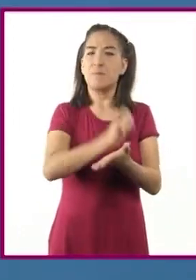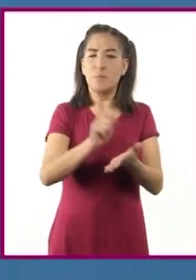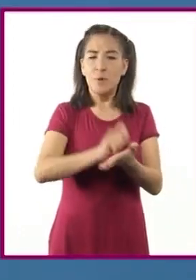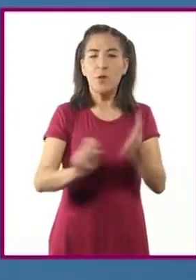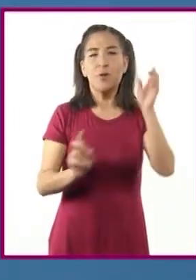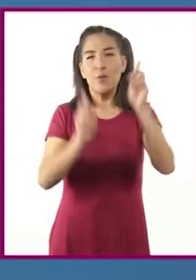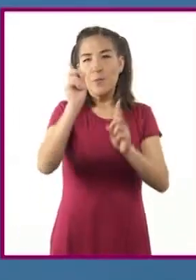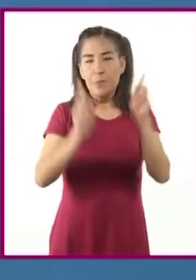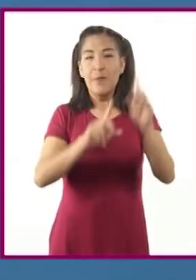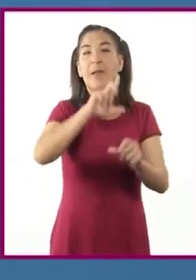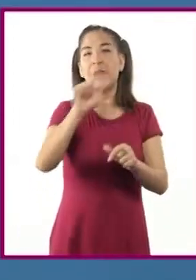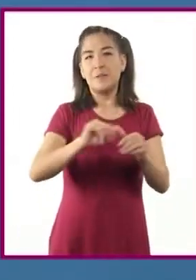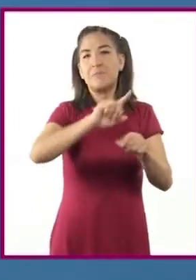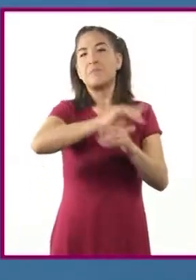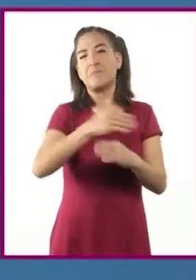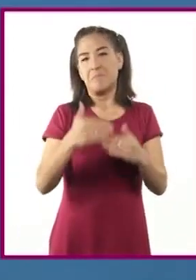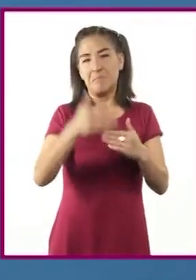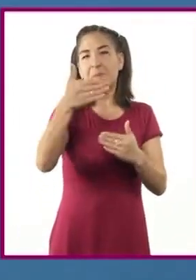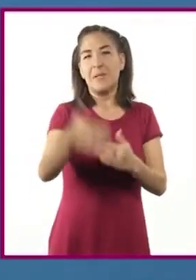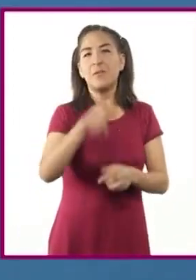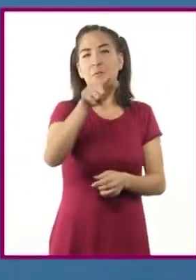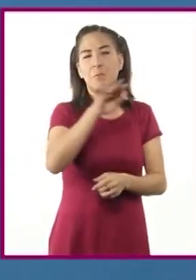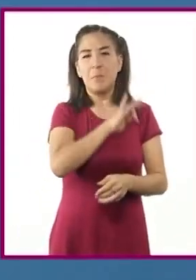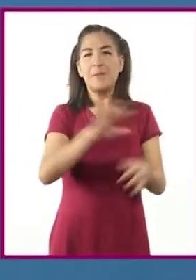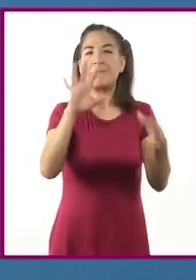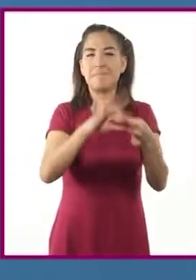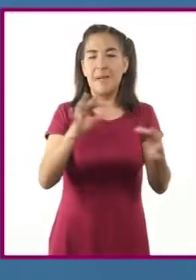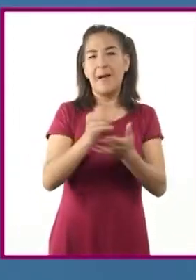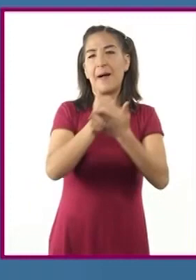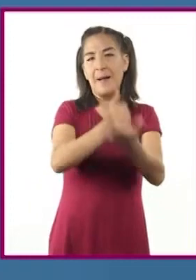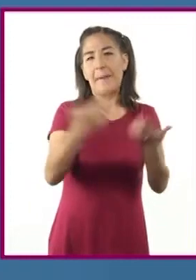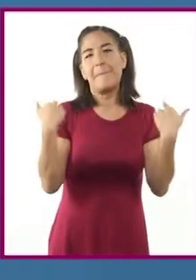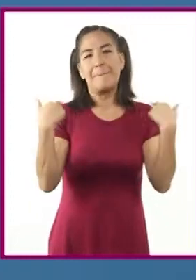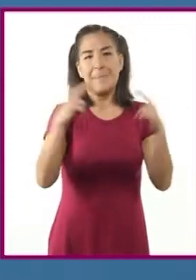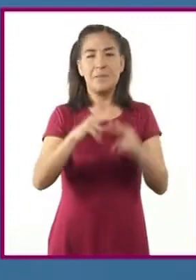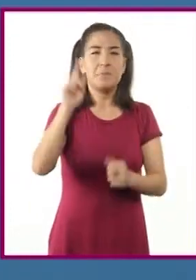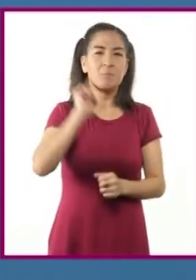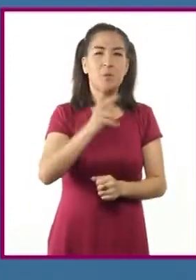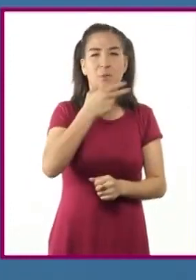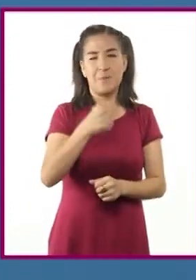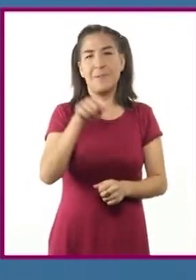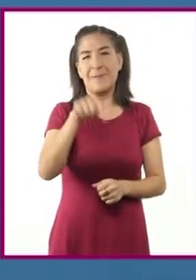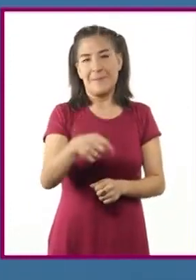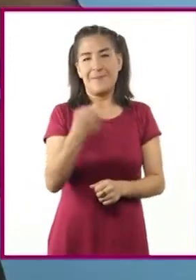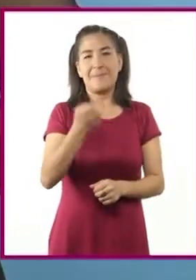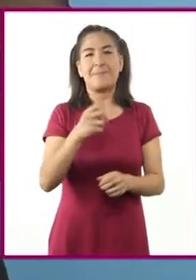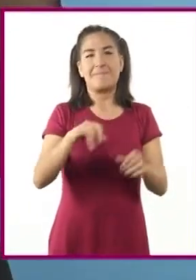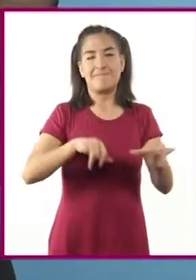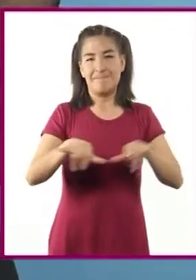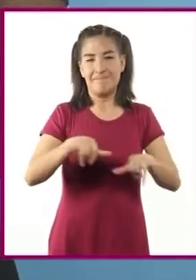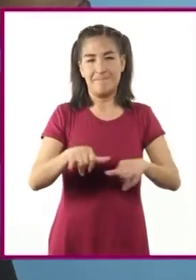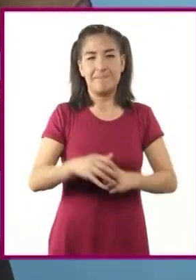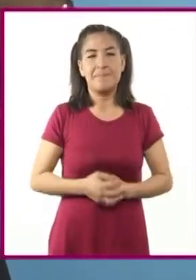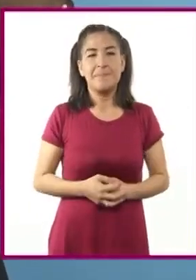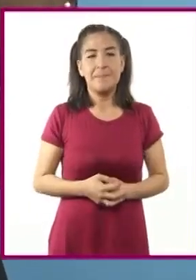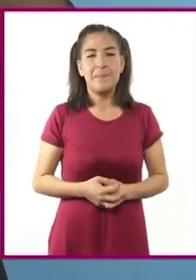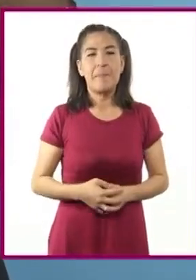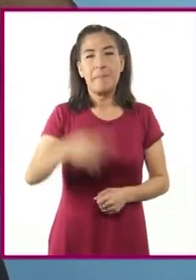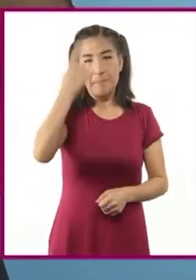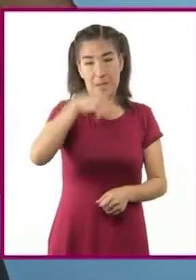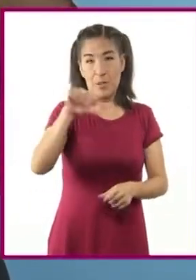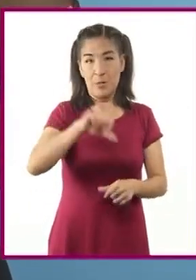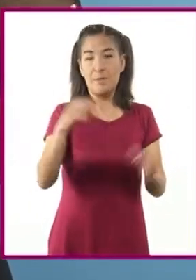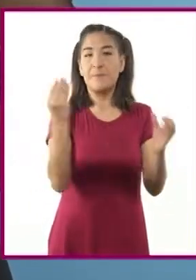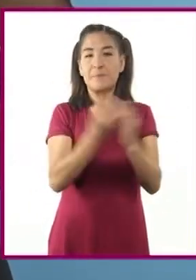que posteriormente las puedan aclarar con la ayuda de sus maestras o maestros de la asignatura. Para el desarrollo de